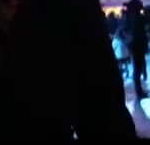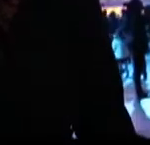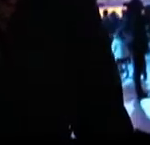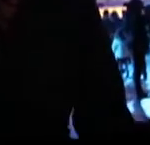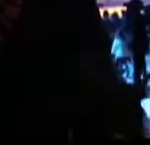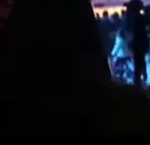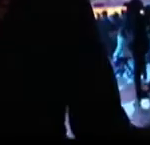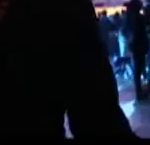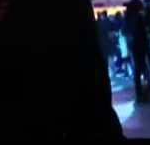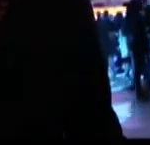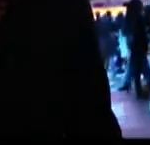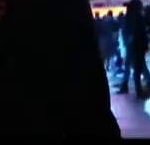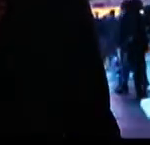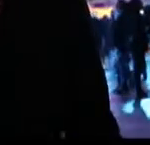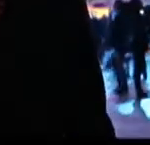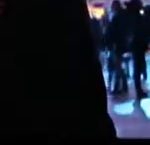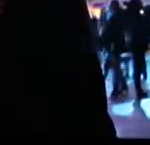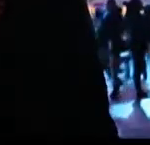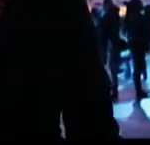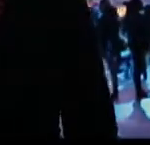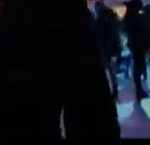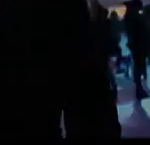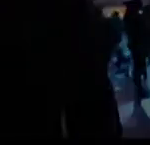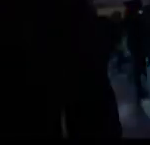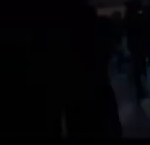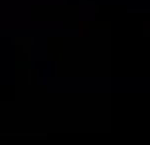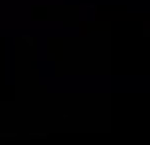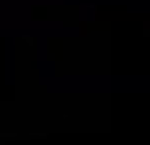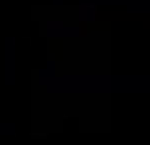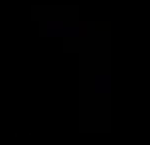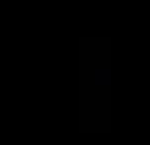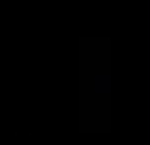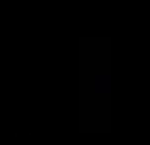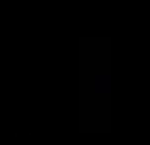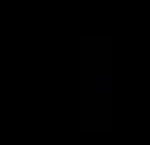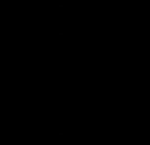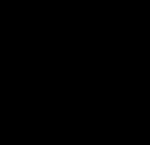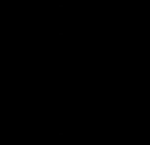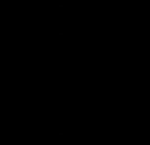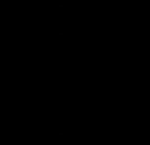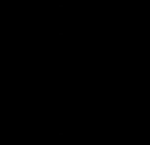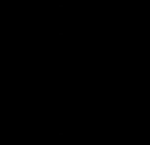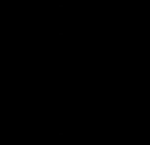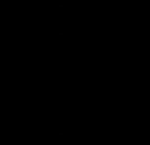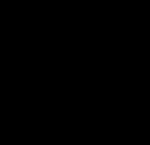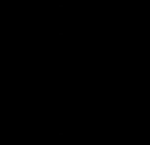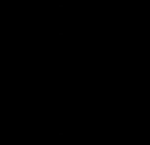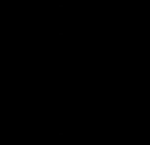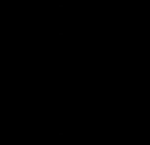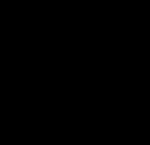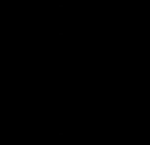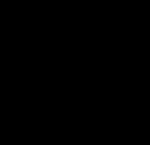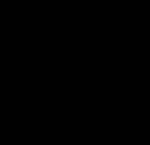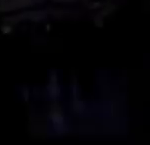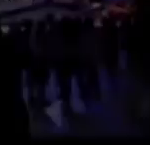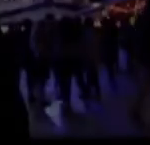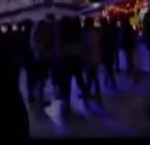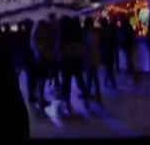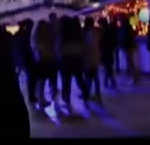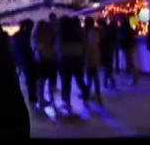con ellas, que no me ha dado tiempo realmente de extrañar. ¿Alguna vez pensaste que vendrías a estudiar a